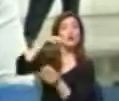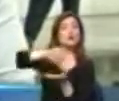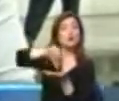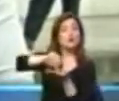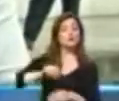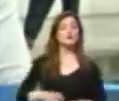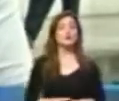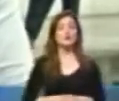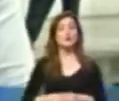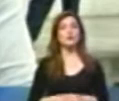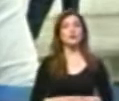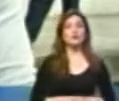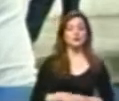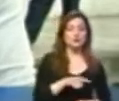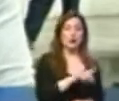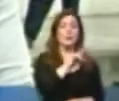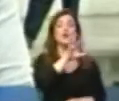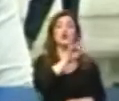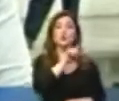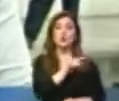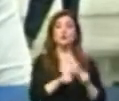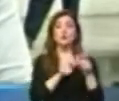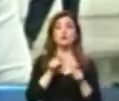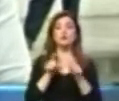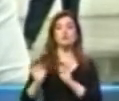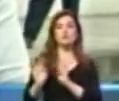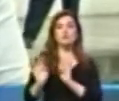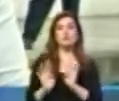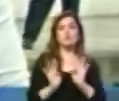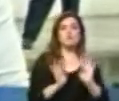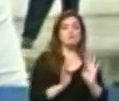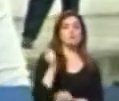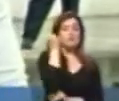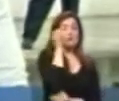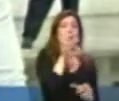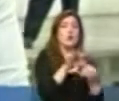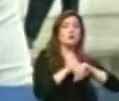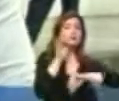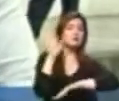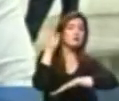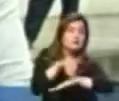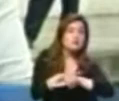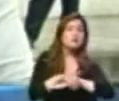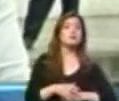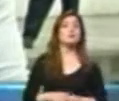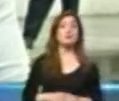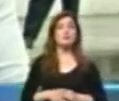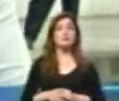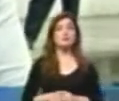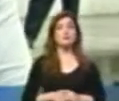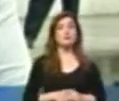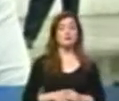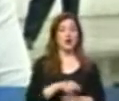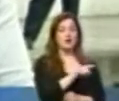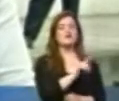en San Lorenzo están habilitadas 28.000 personas que podrán ejercer su derecho al voto hasta las 5 de la tarde en las